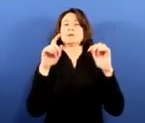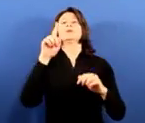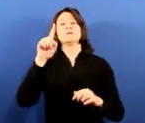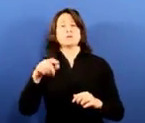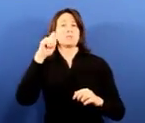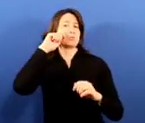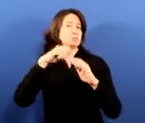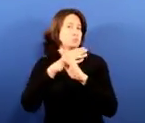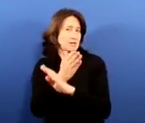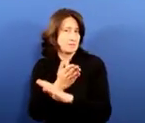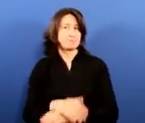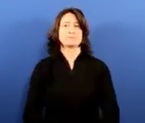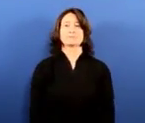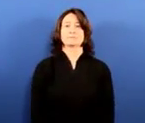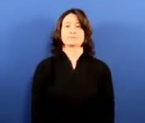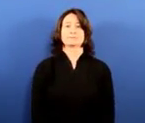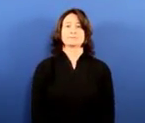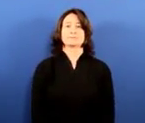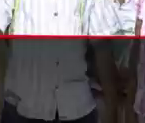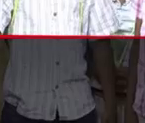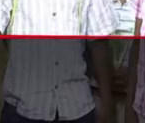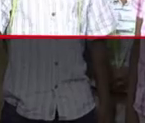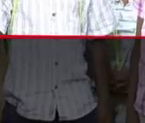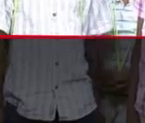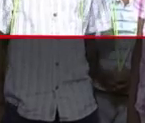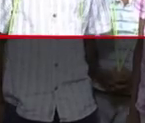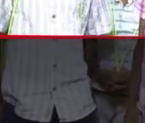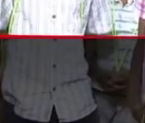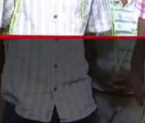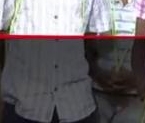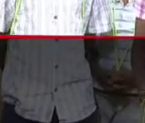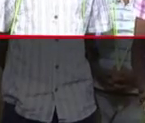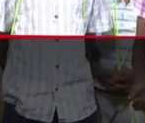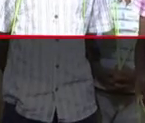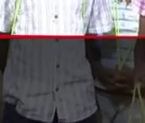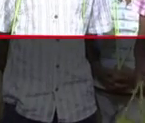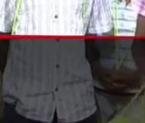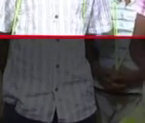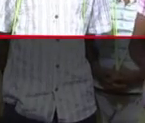Ubide. Llegaron el 26 de junio y estarán en Vizcaya hasta el 25 de agosto.